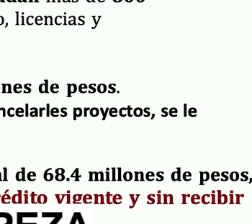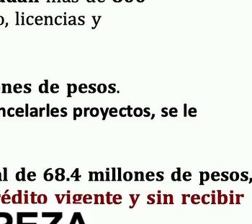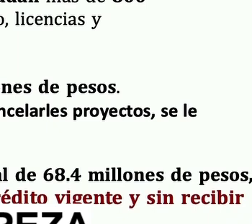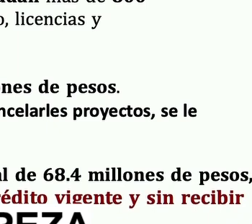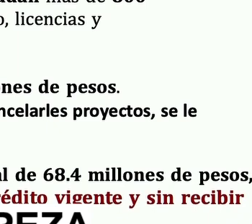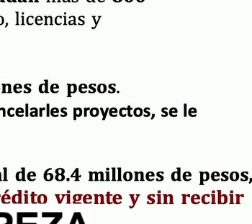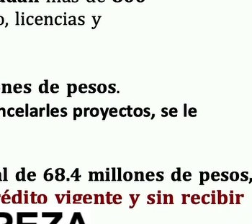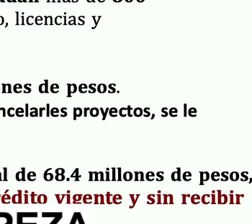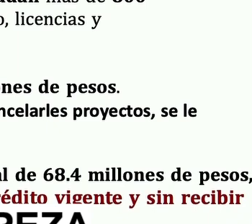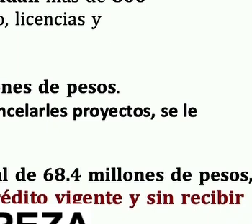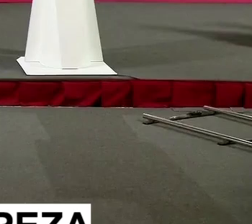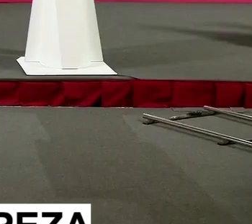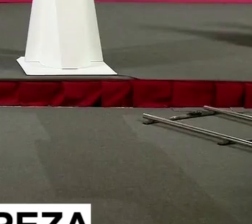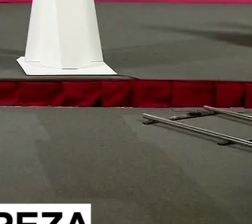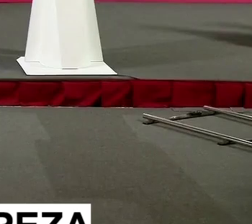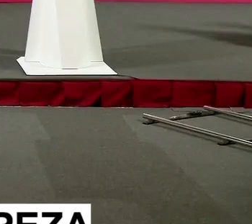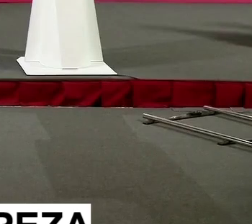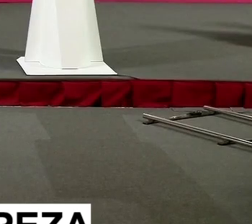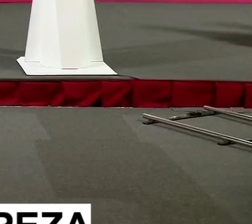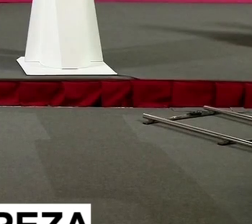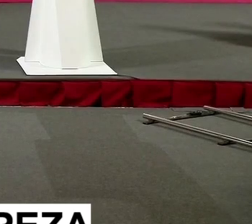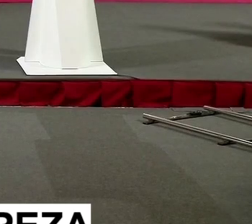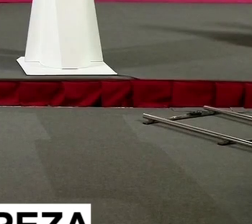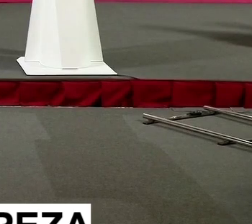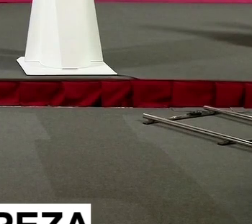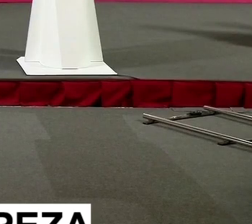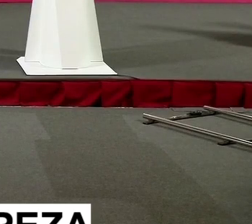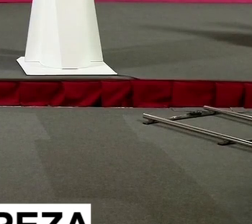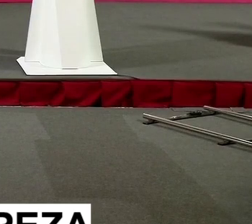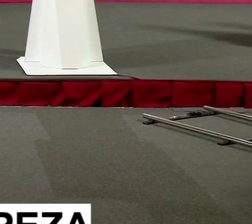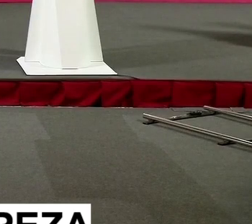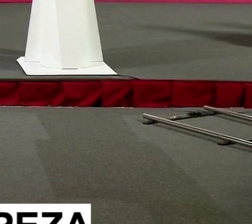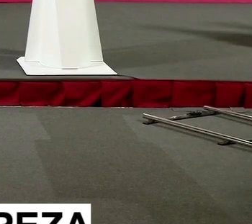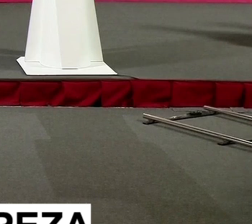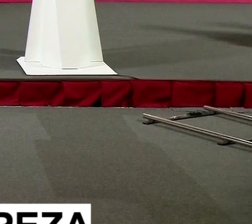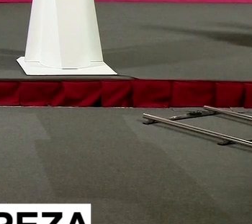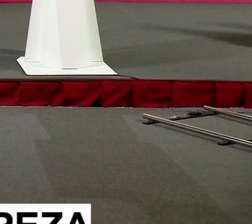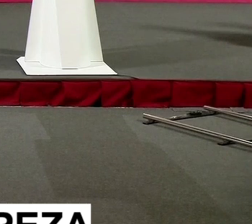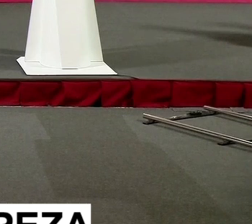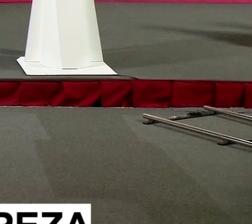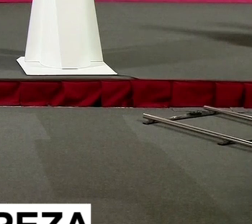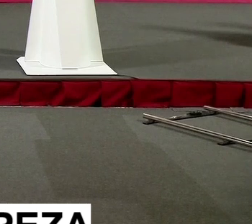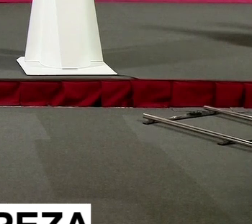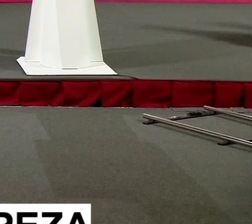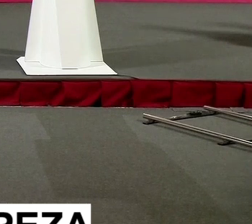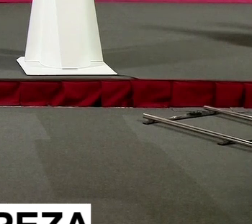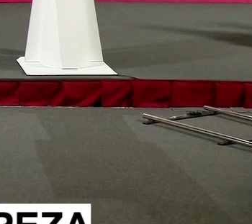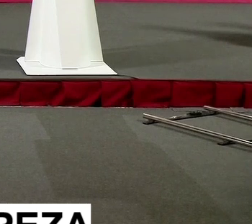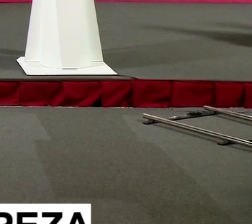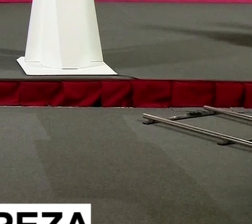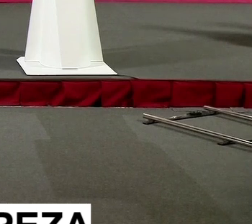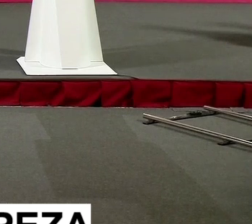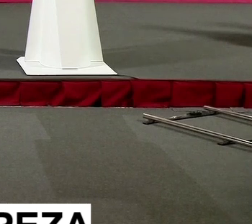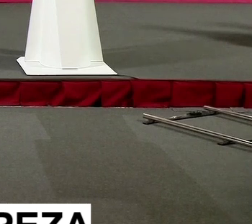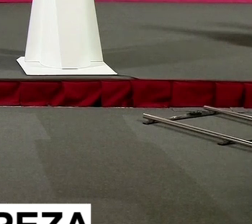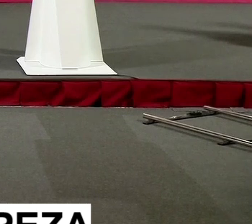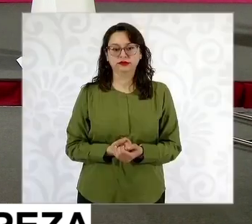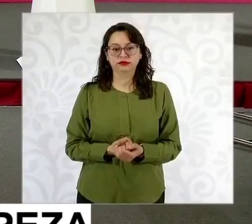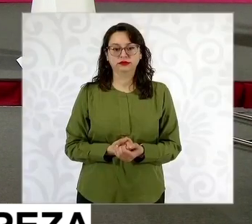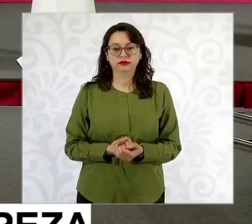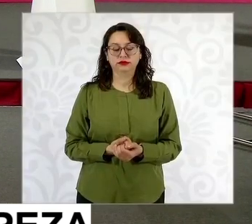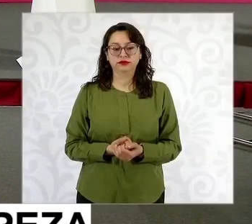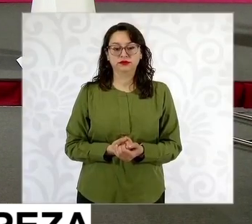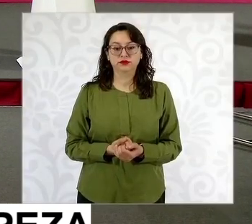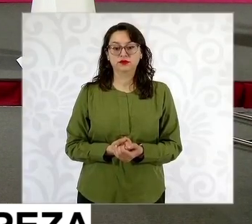debieron ser usados para comprar terreno, para las licencias, para los permisos. Y de